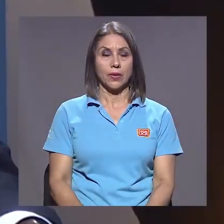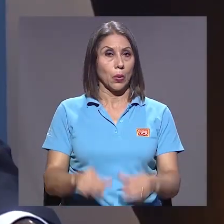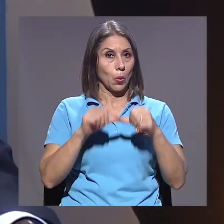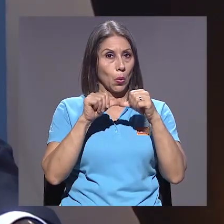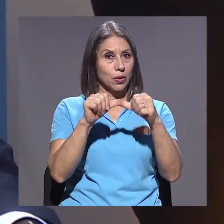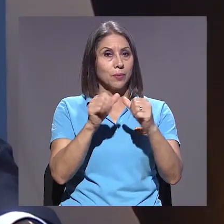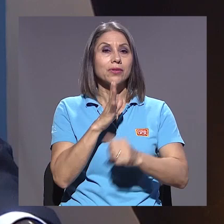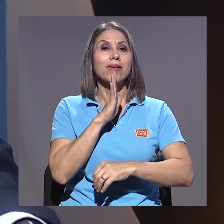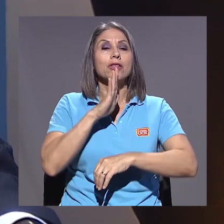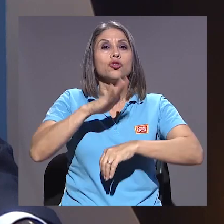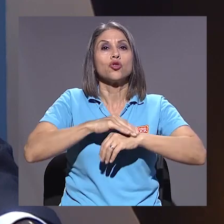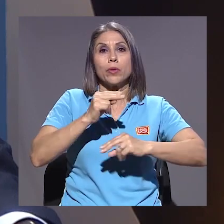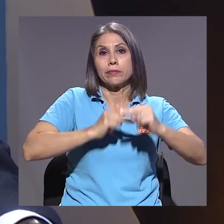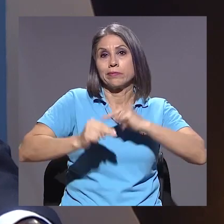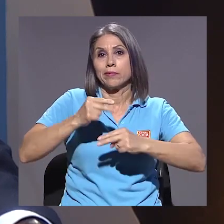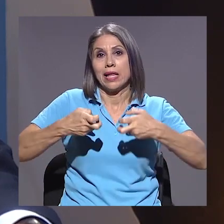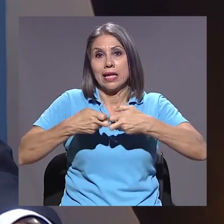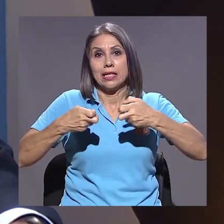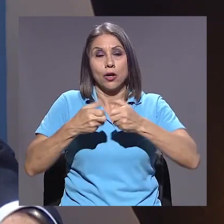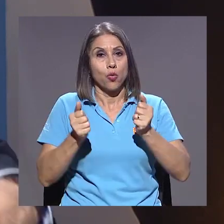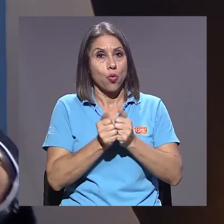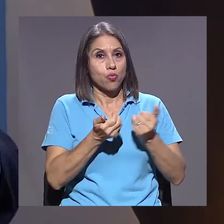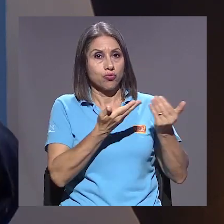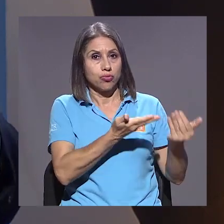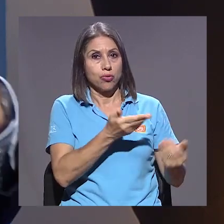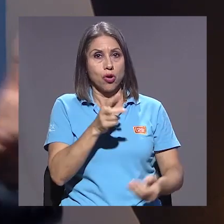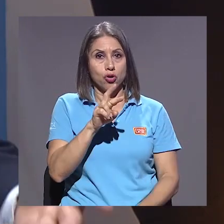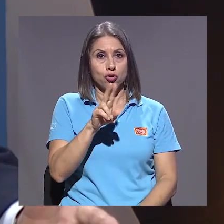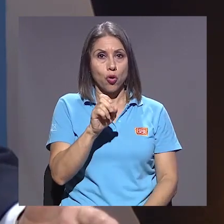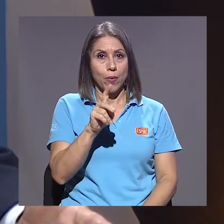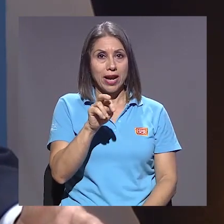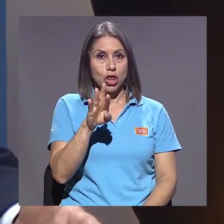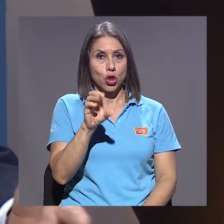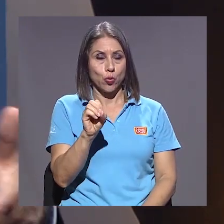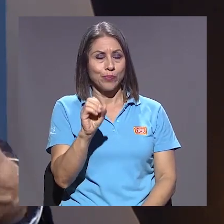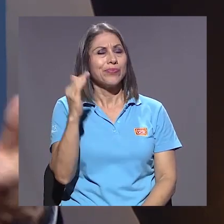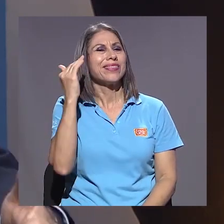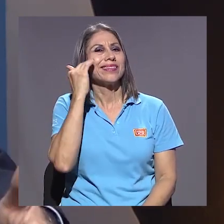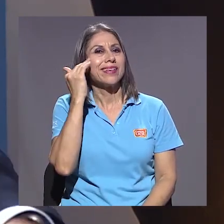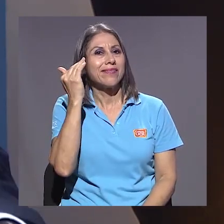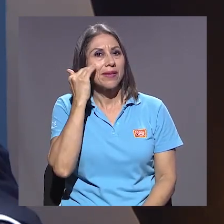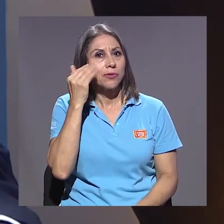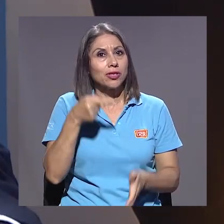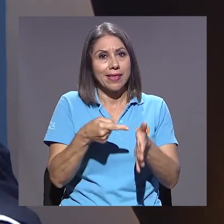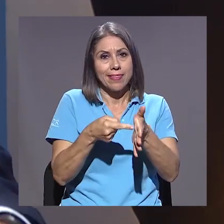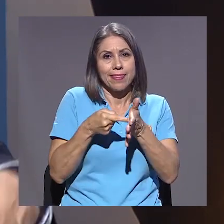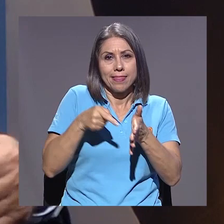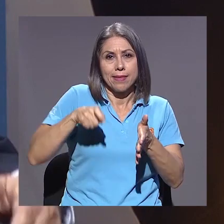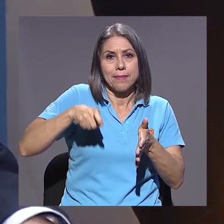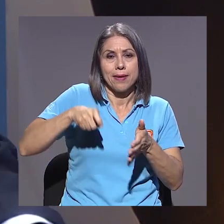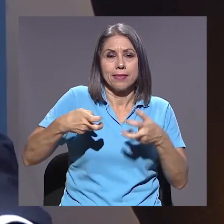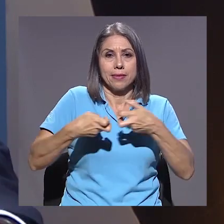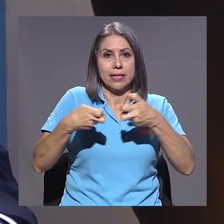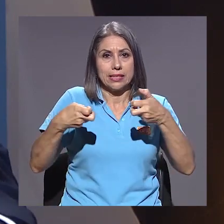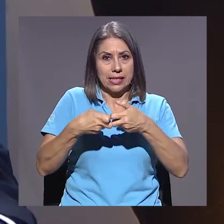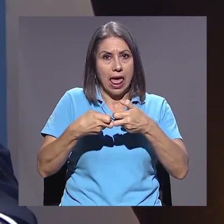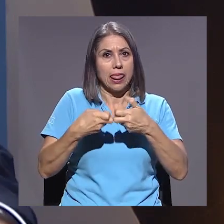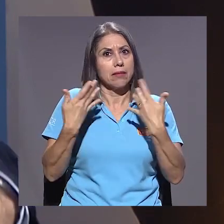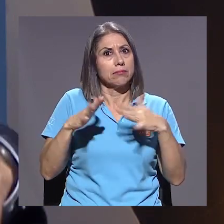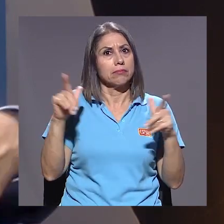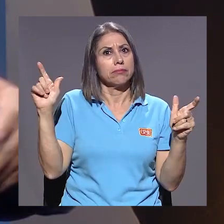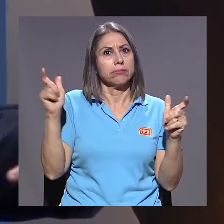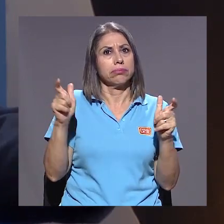Continuamos hablando del mercado eléctrico con don Roberto, y sabemos que la demanda de electricidad ha tenido una